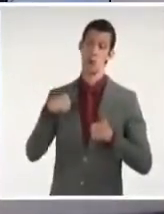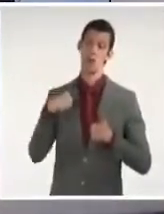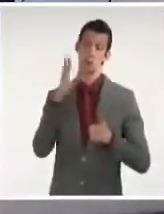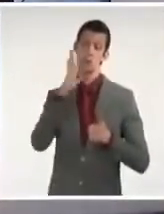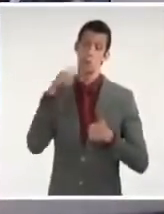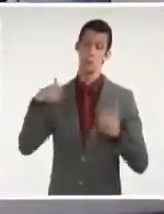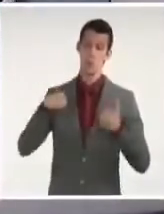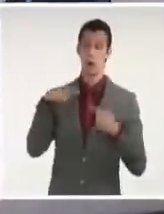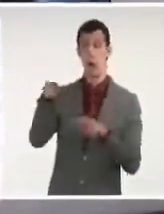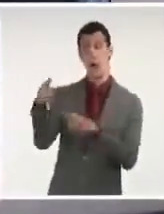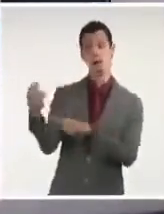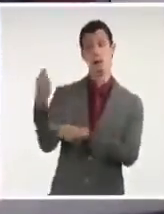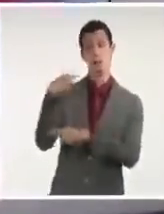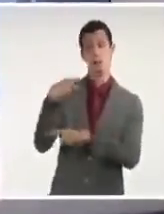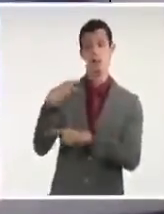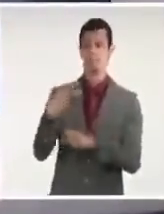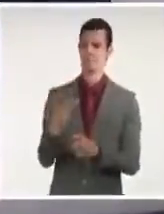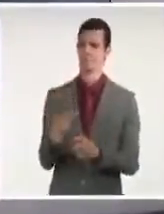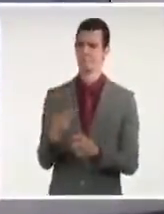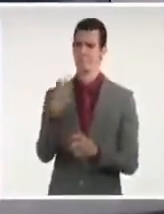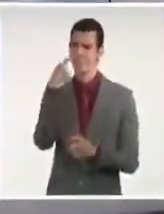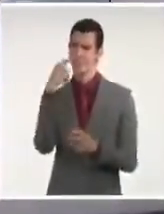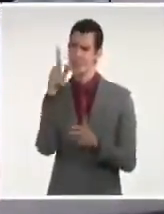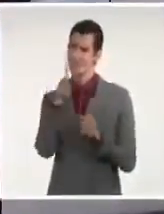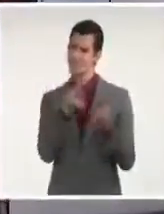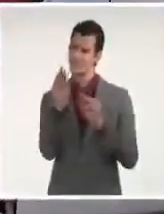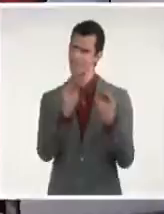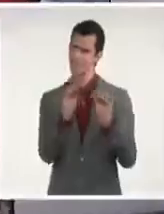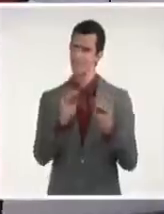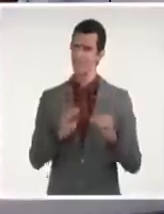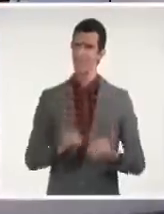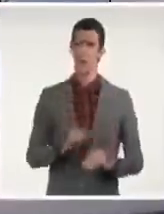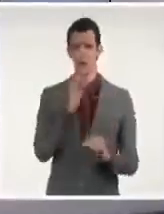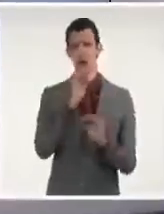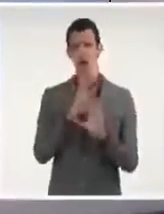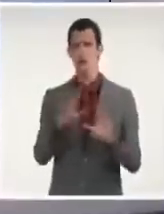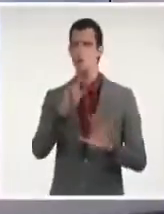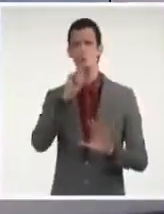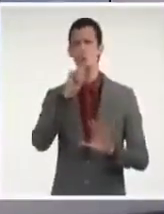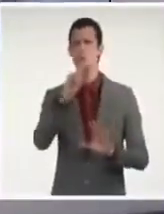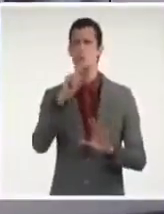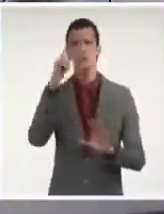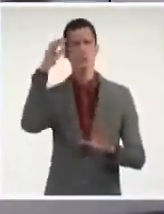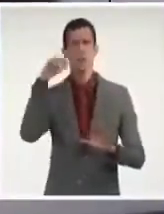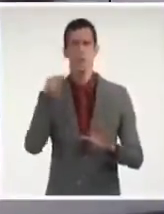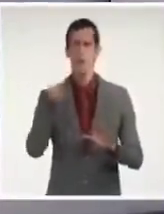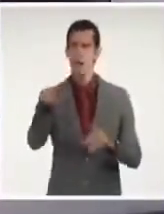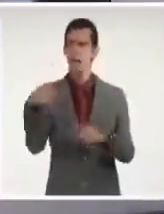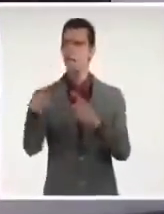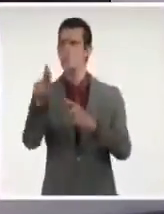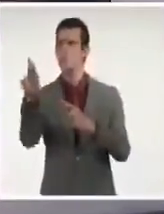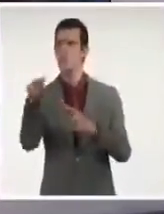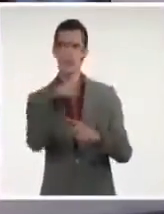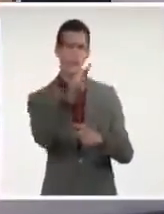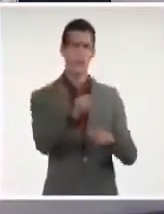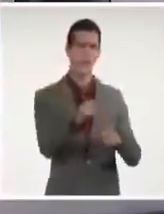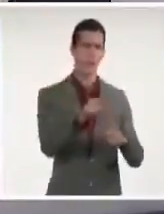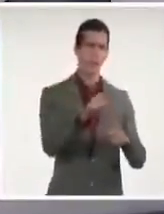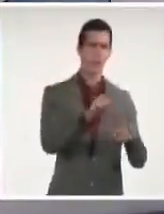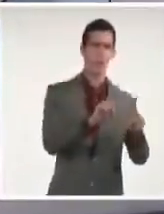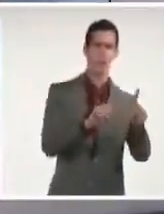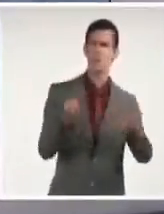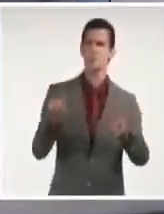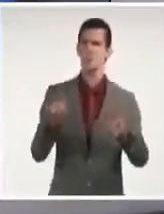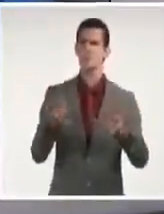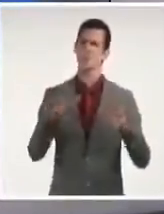Y es importante recordar ante tanta gente espantada porque la policía responda a agresiones, que esa es la función de